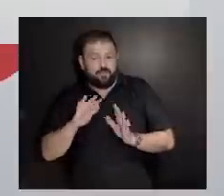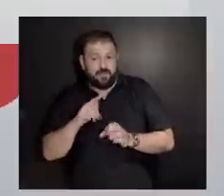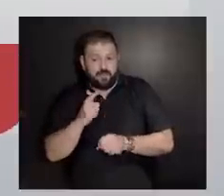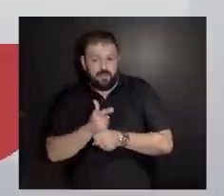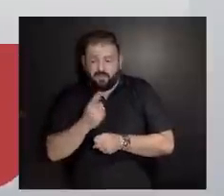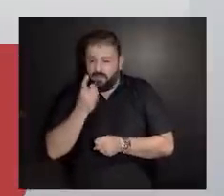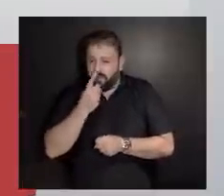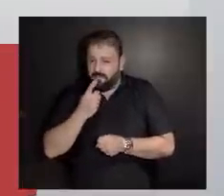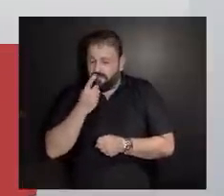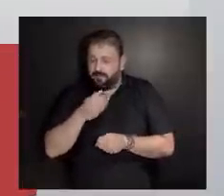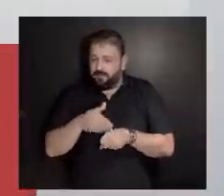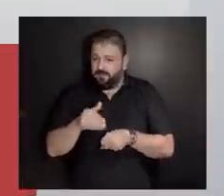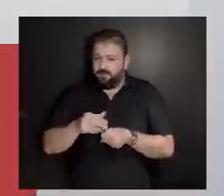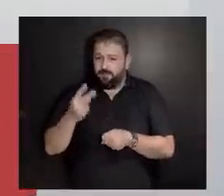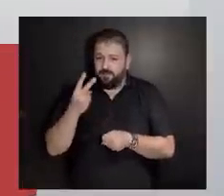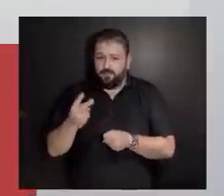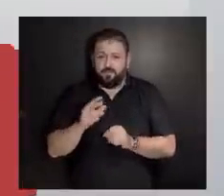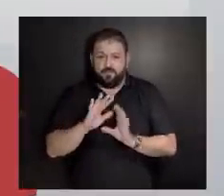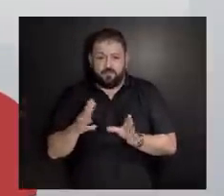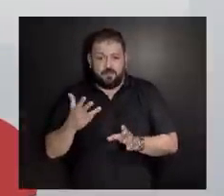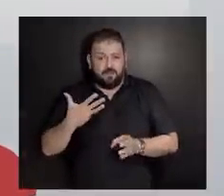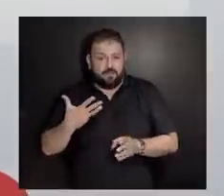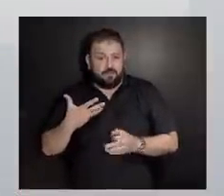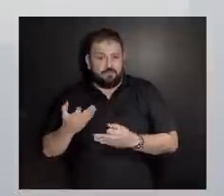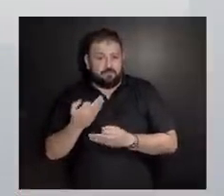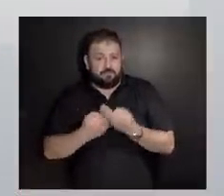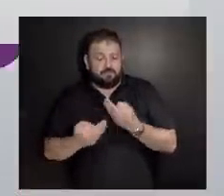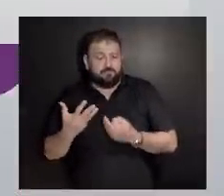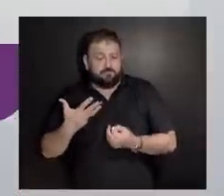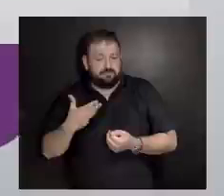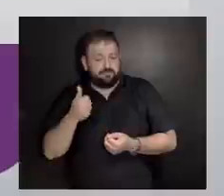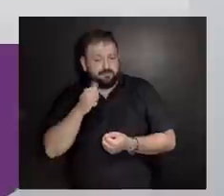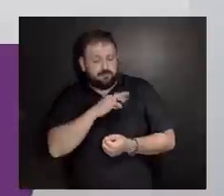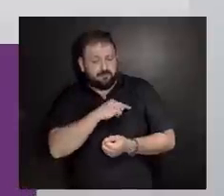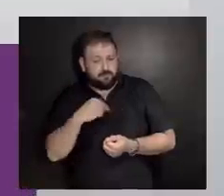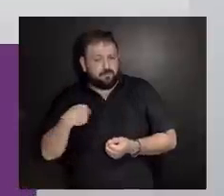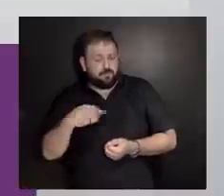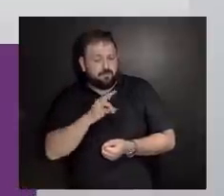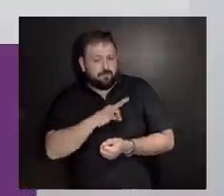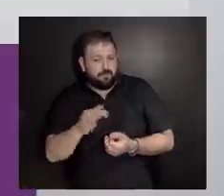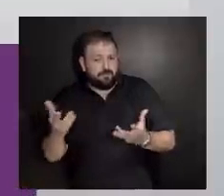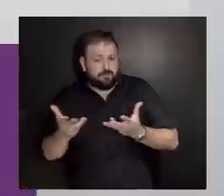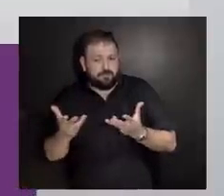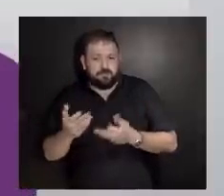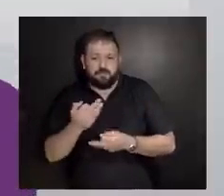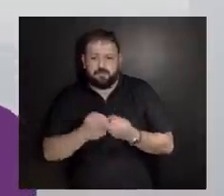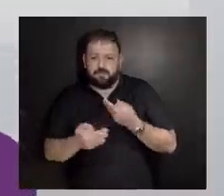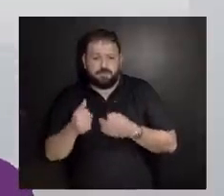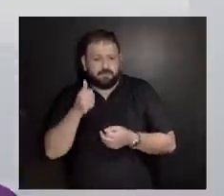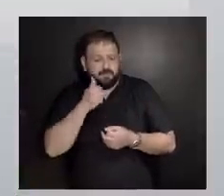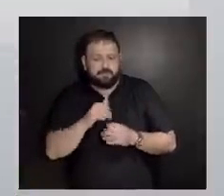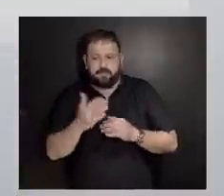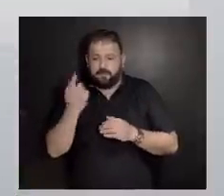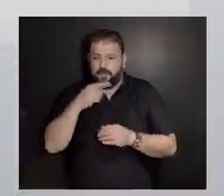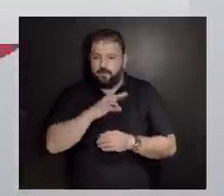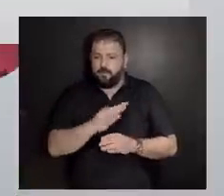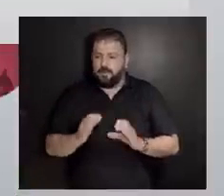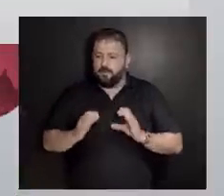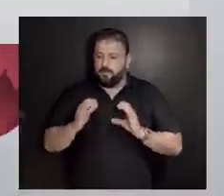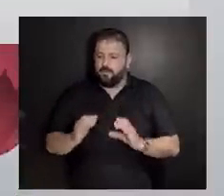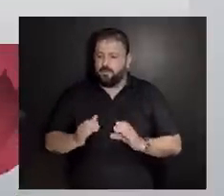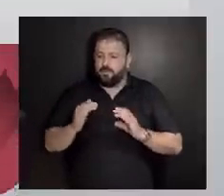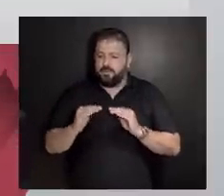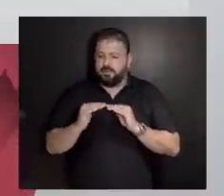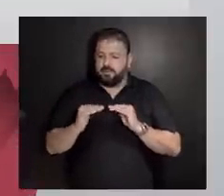diabetes tipo 2, entonces como ya tenemos el padecimiento, lo que podemos hacer es obviamente mantenernos en un estado